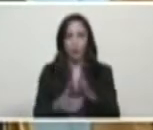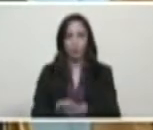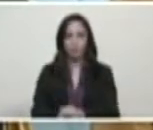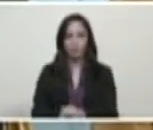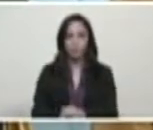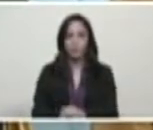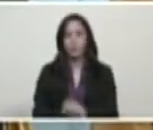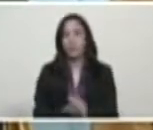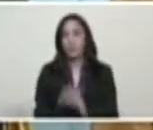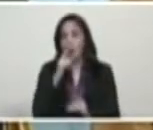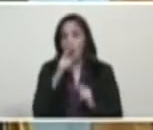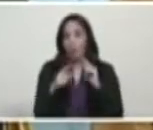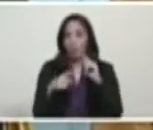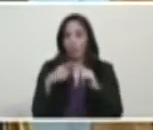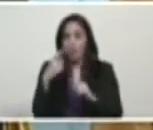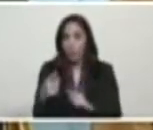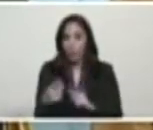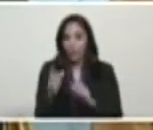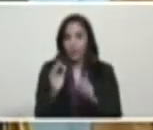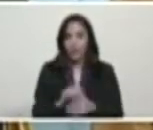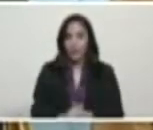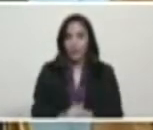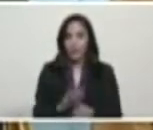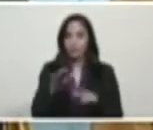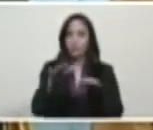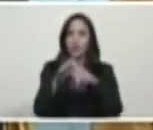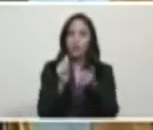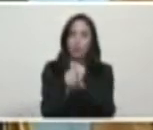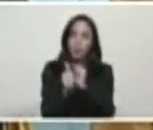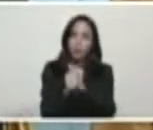Luego, cuando trataron de sabotear Pedro Infante, ministro,